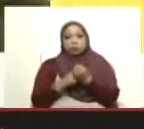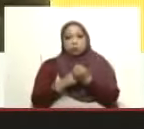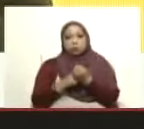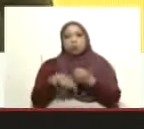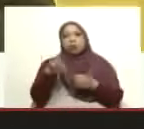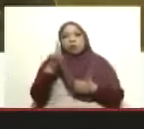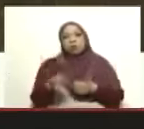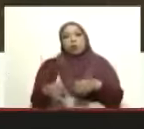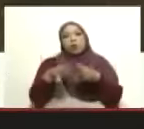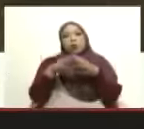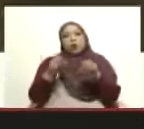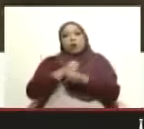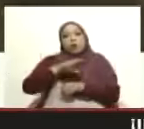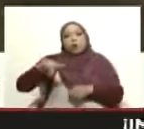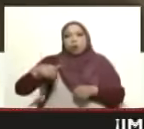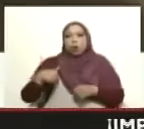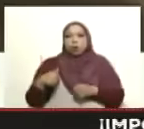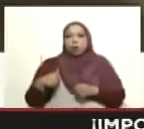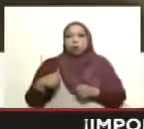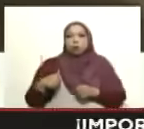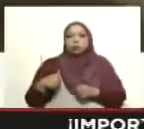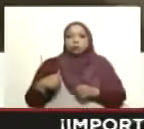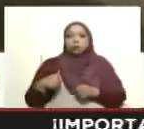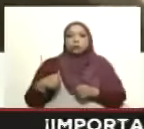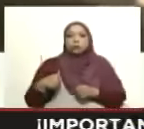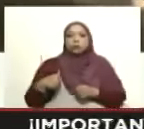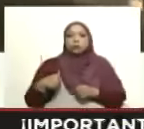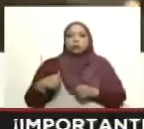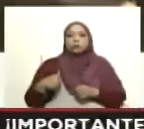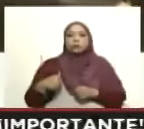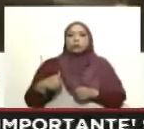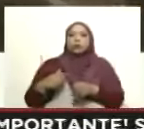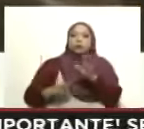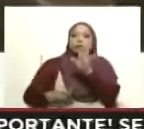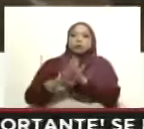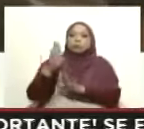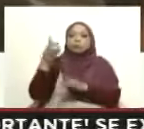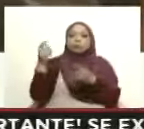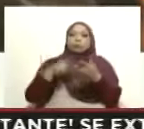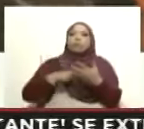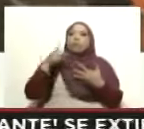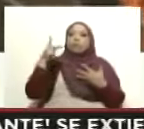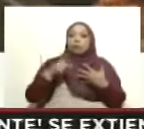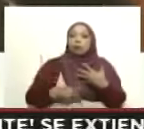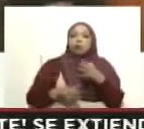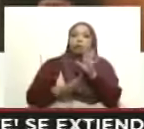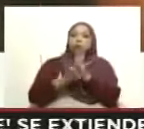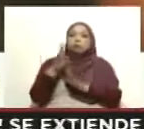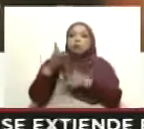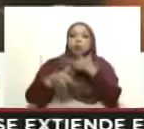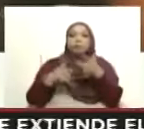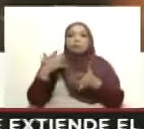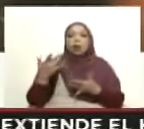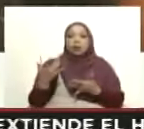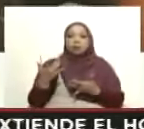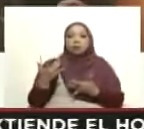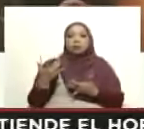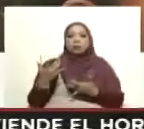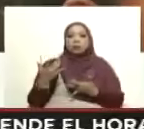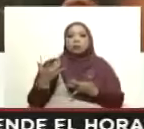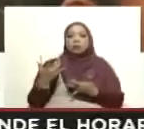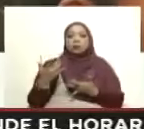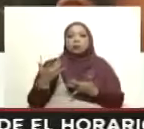supuesto con toda Nuestra fuerza que se emplee un plan se desarrolle un plan